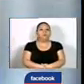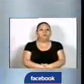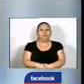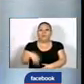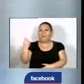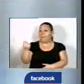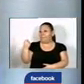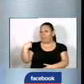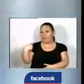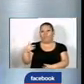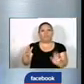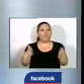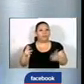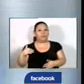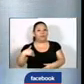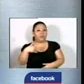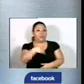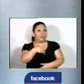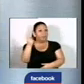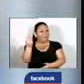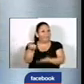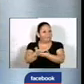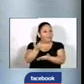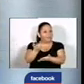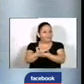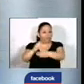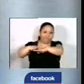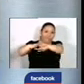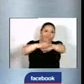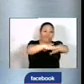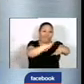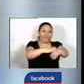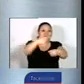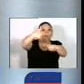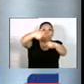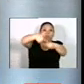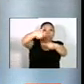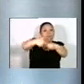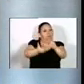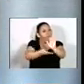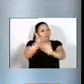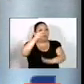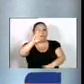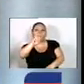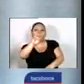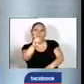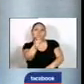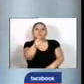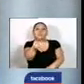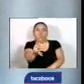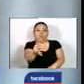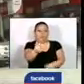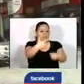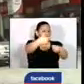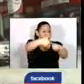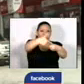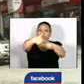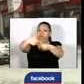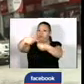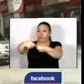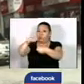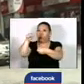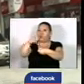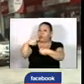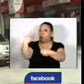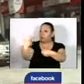Recientemente el Ministerio de Economía anunció incremento de hasta 20 centavos de dólar en los precios de los combustibles, una